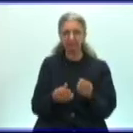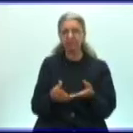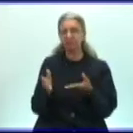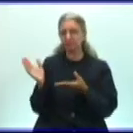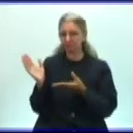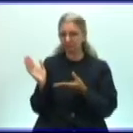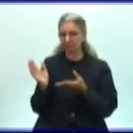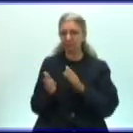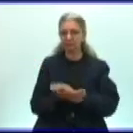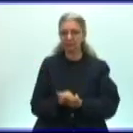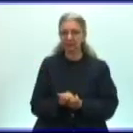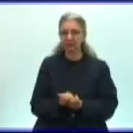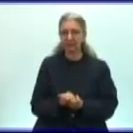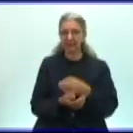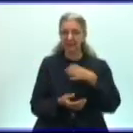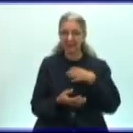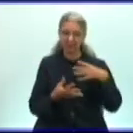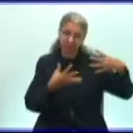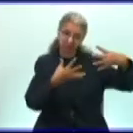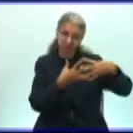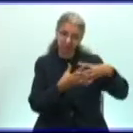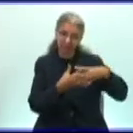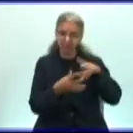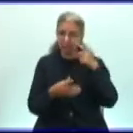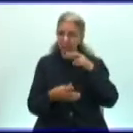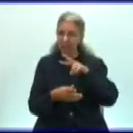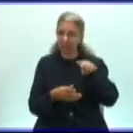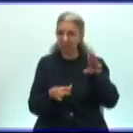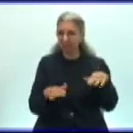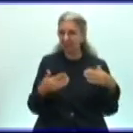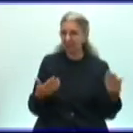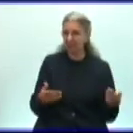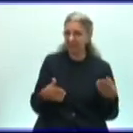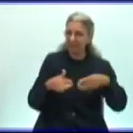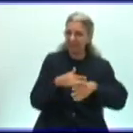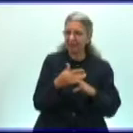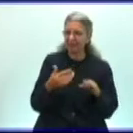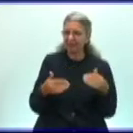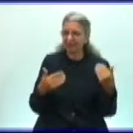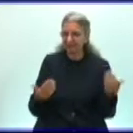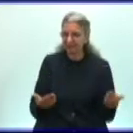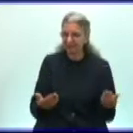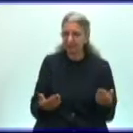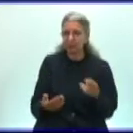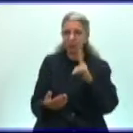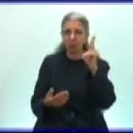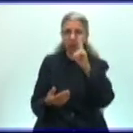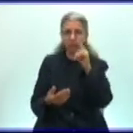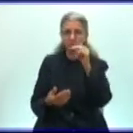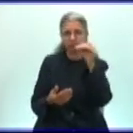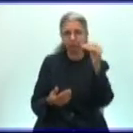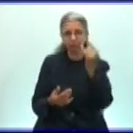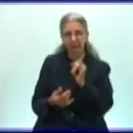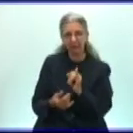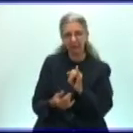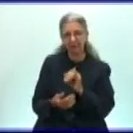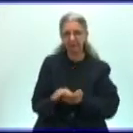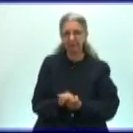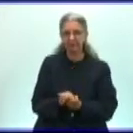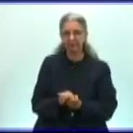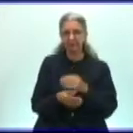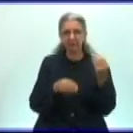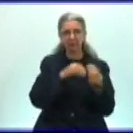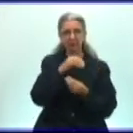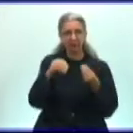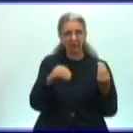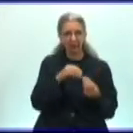le decía que queremos buscar la relación que hay. Entonces vamos a ver qué pasa con la razón U sobre I. Si